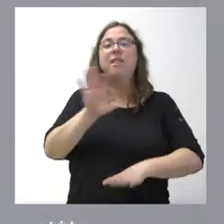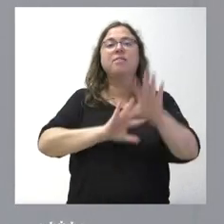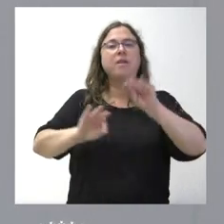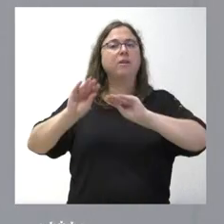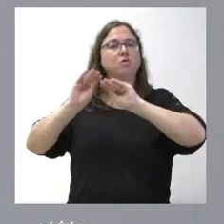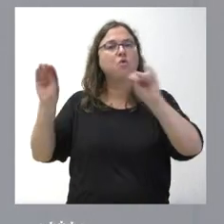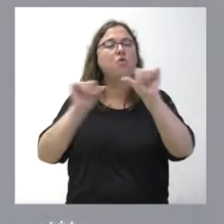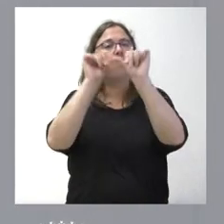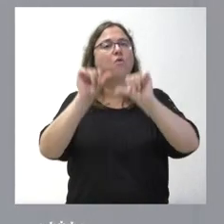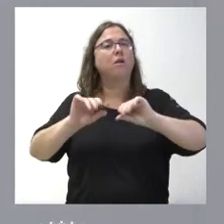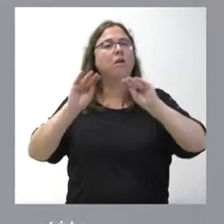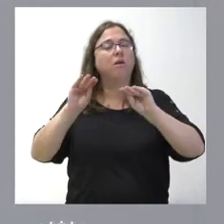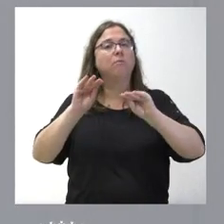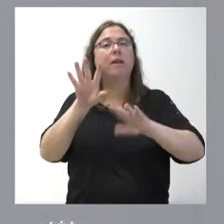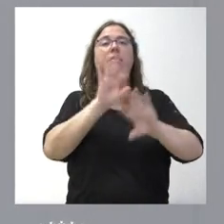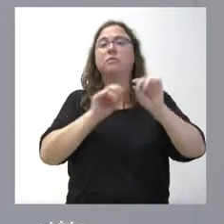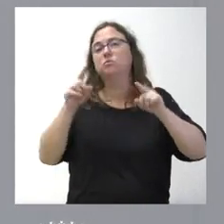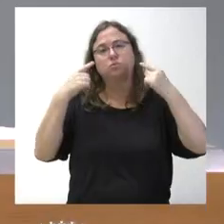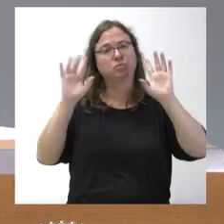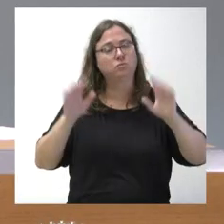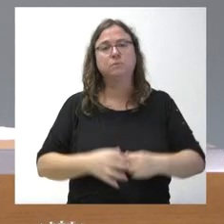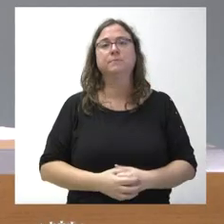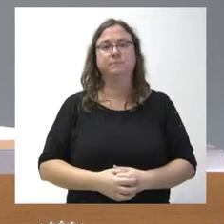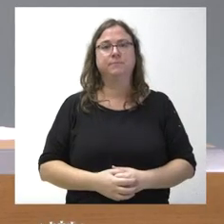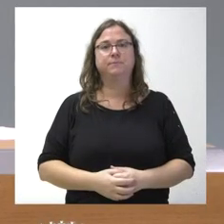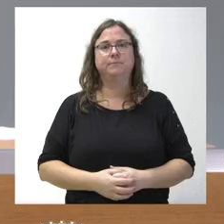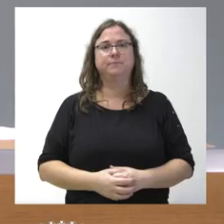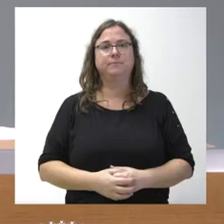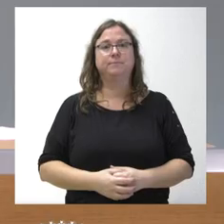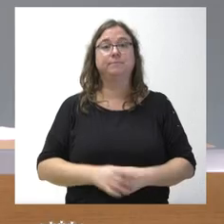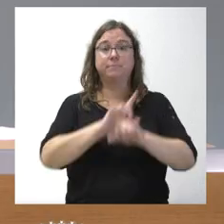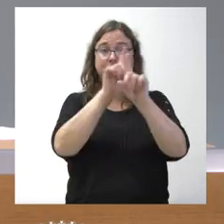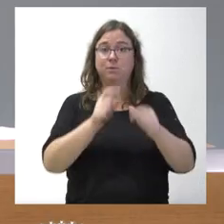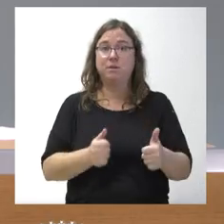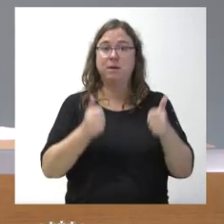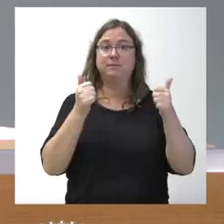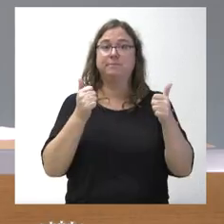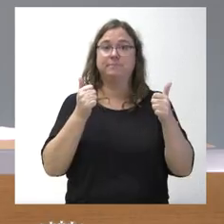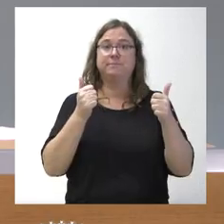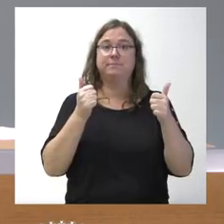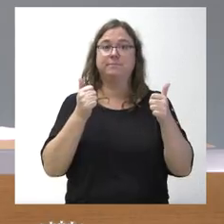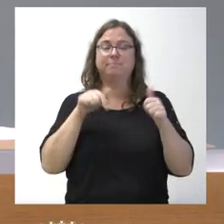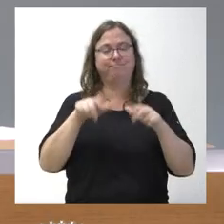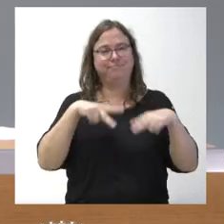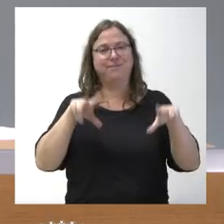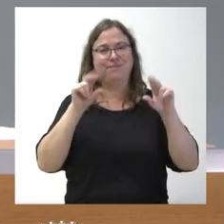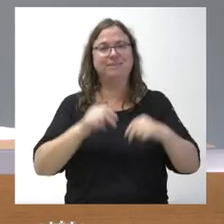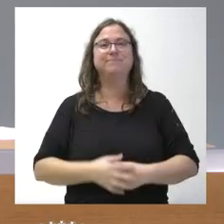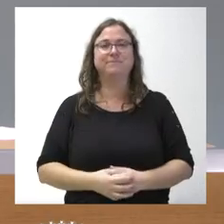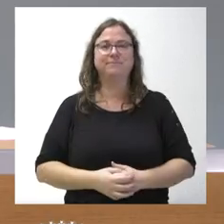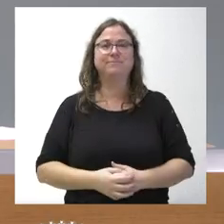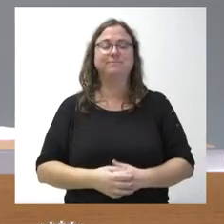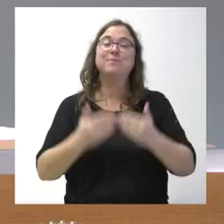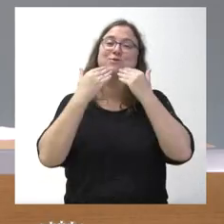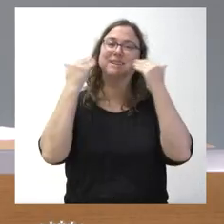sus fórmulas para comunicar las decisiones que Tom alguna pregunta más pues aquí terminamos Gracias pues